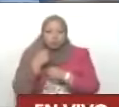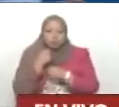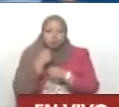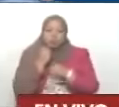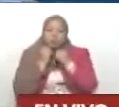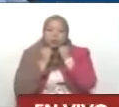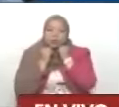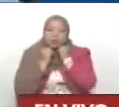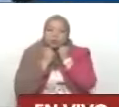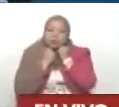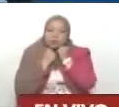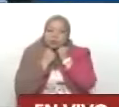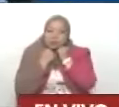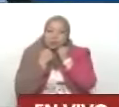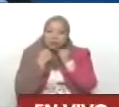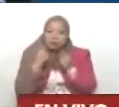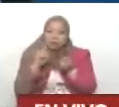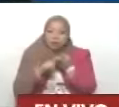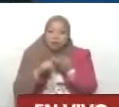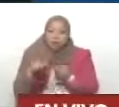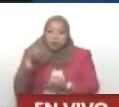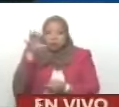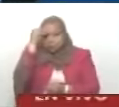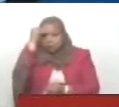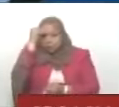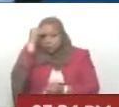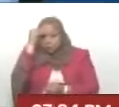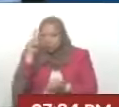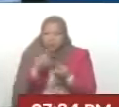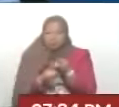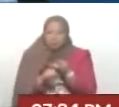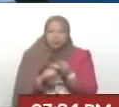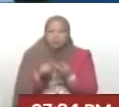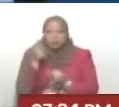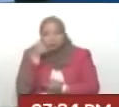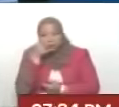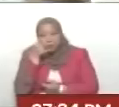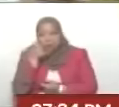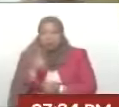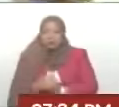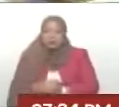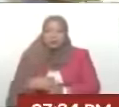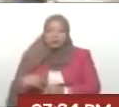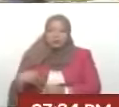Voy a llamar a Silvia para que me ayude, ya la estrategia. Silvia. ¿Ah? Mira.